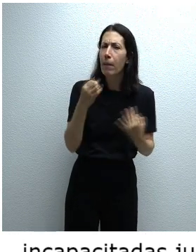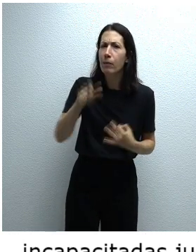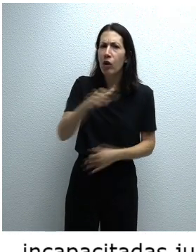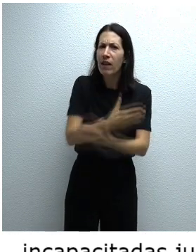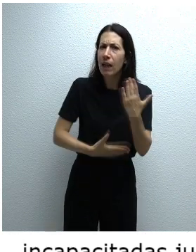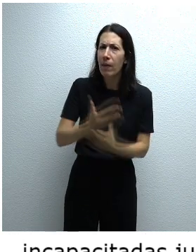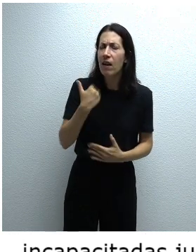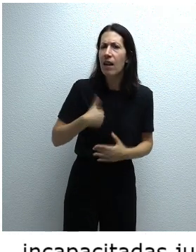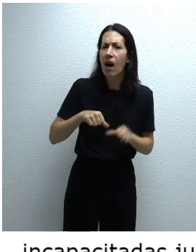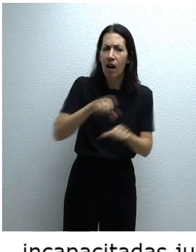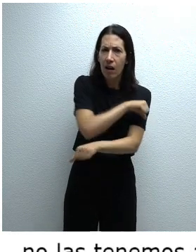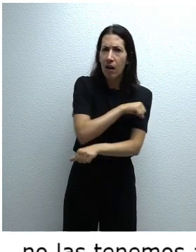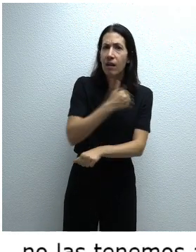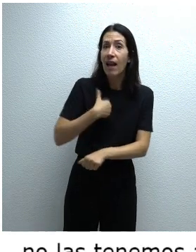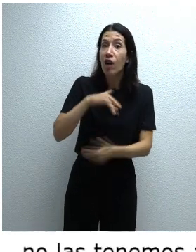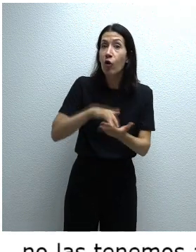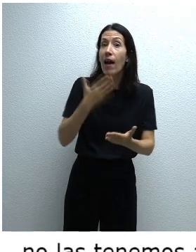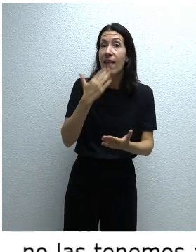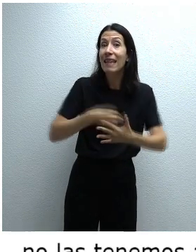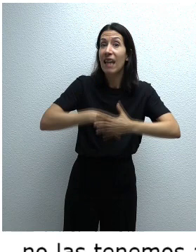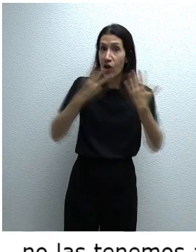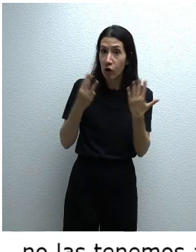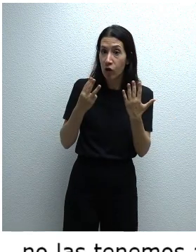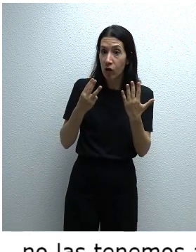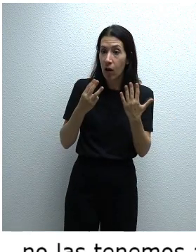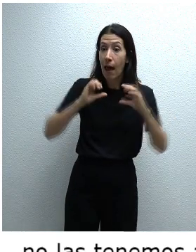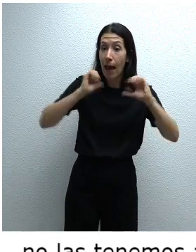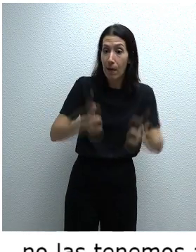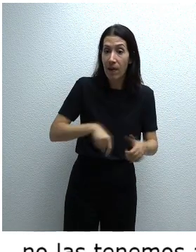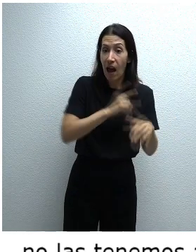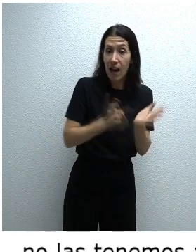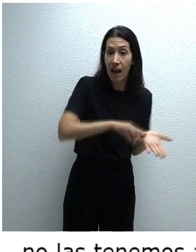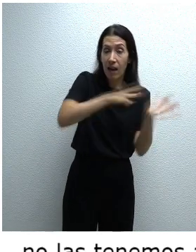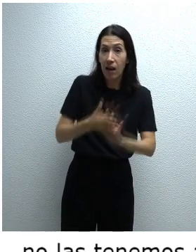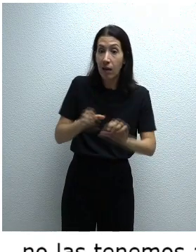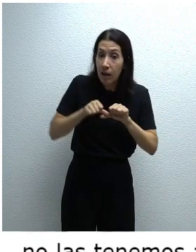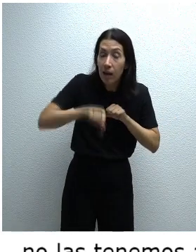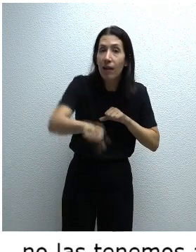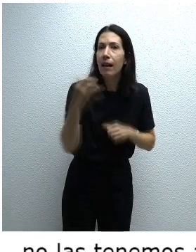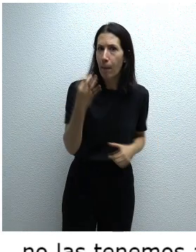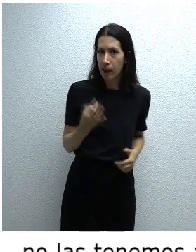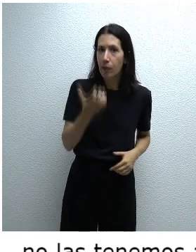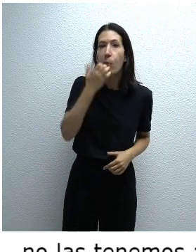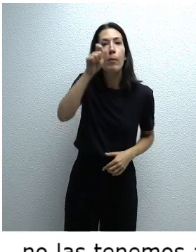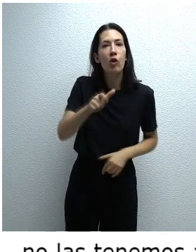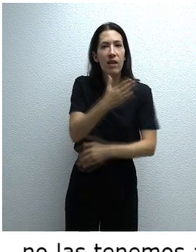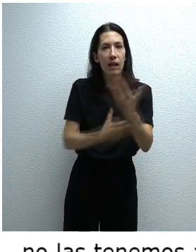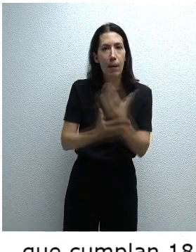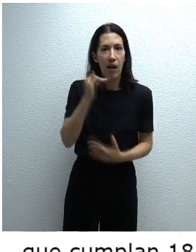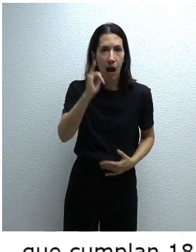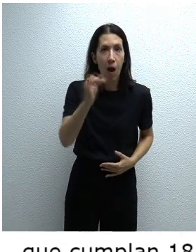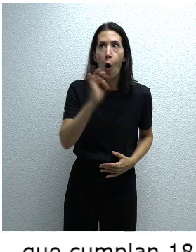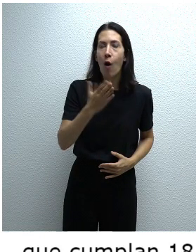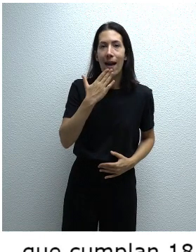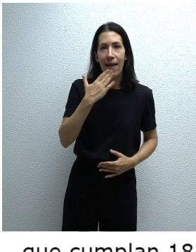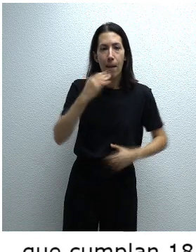que cumplan 18 años a partir de la entrada en vigor? Por ejemplo, una persona con discapacidad o